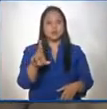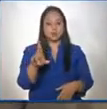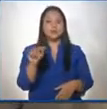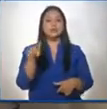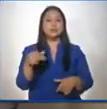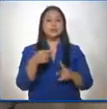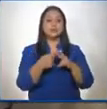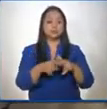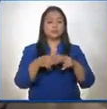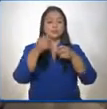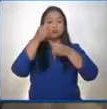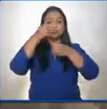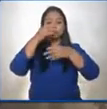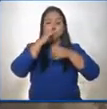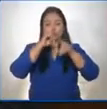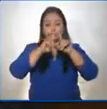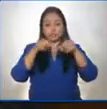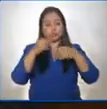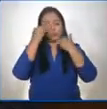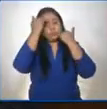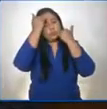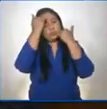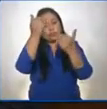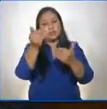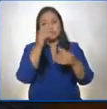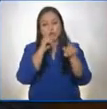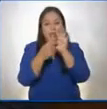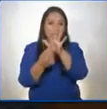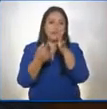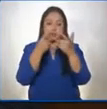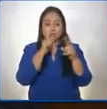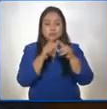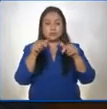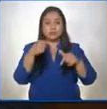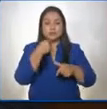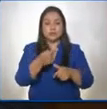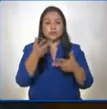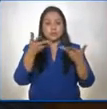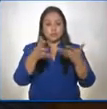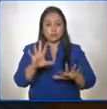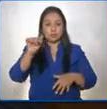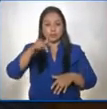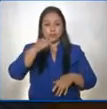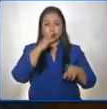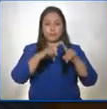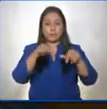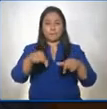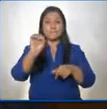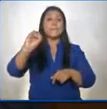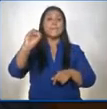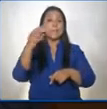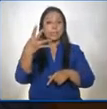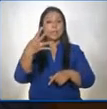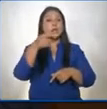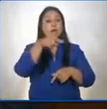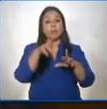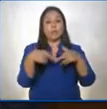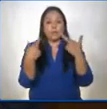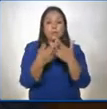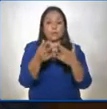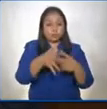comenzar expresando mi profunda gratitud a quienes hicieron posible realizar esta cuarta reunión ordinaria del CONADUR, a todas